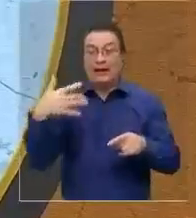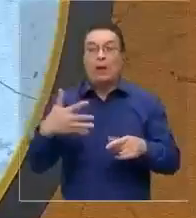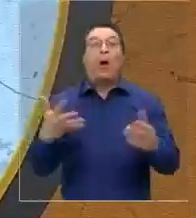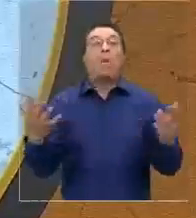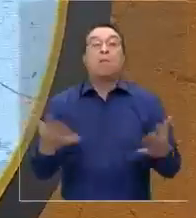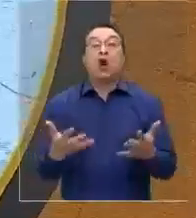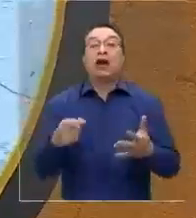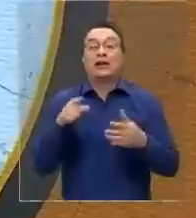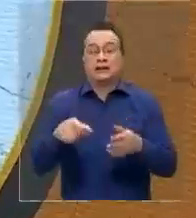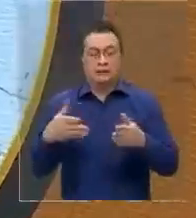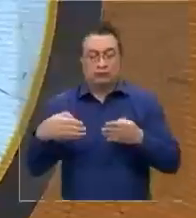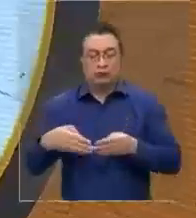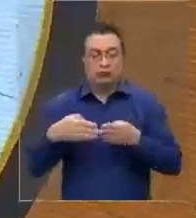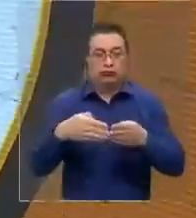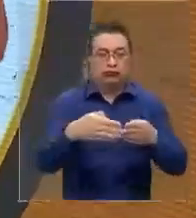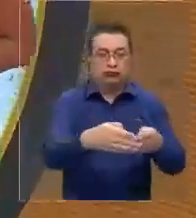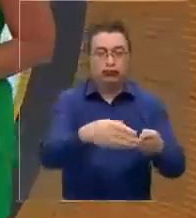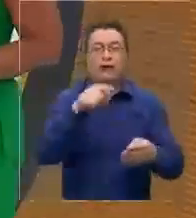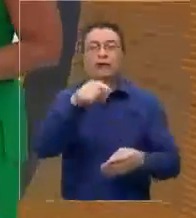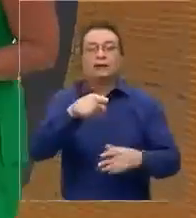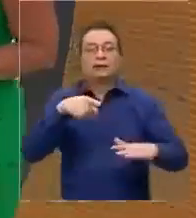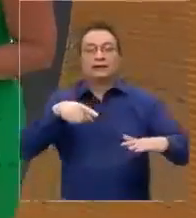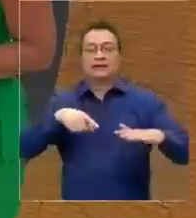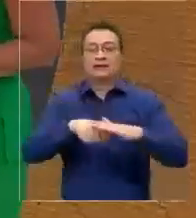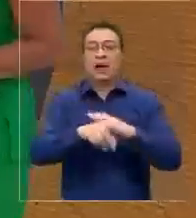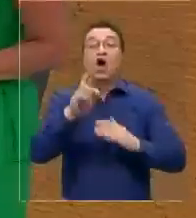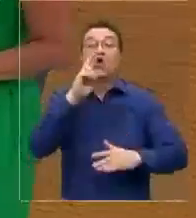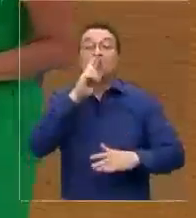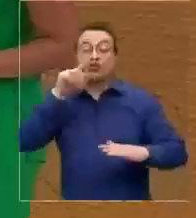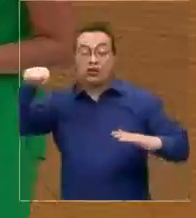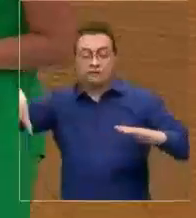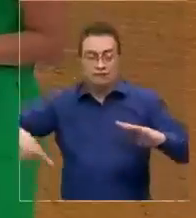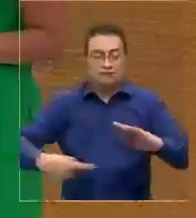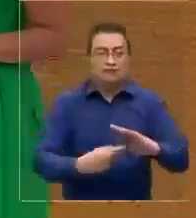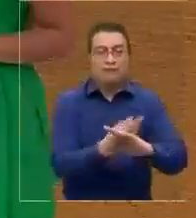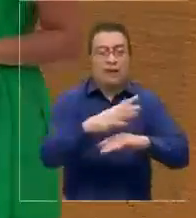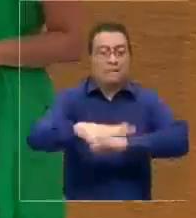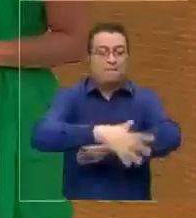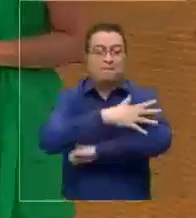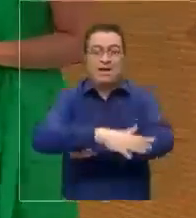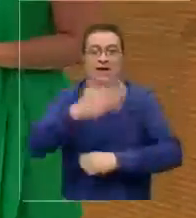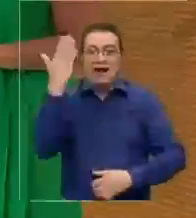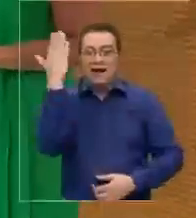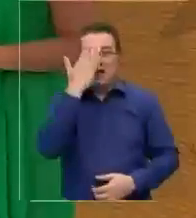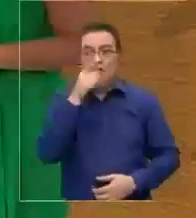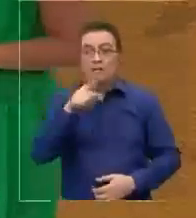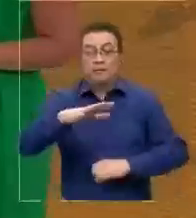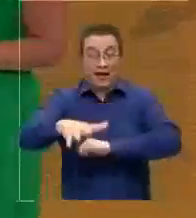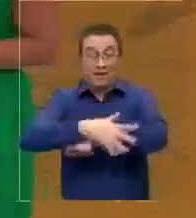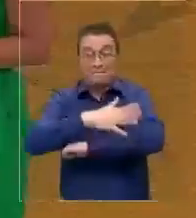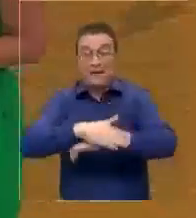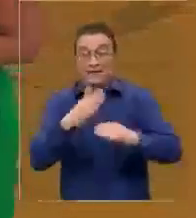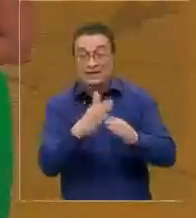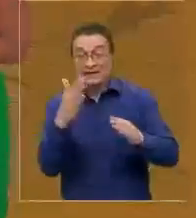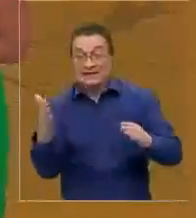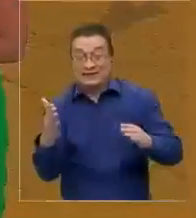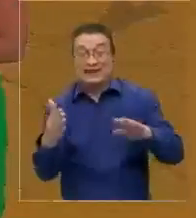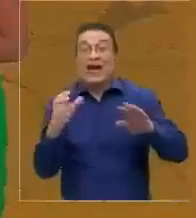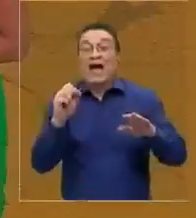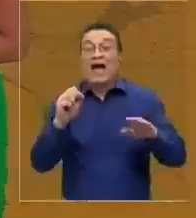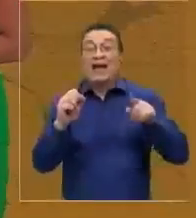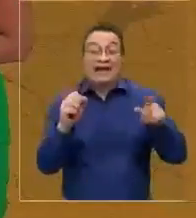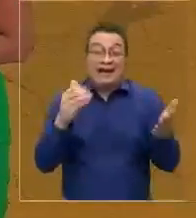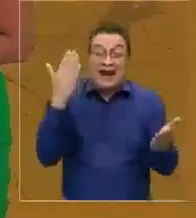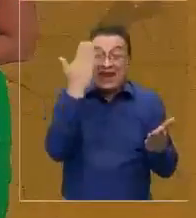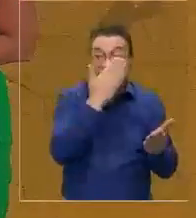importancia, porque es la forma que tiene Ucrania de acceso, Rusia, exacto, de acceso al Mar Negro. En el Mar de Azov, que está acá a un costado, y en el Mar Negro,